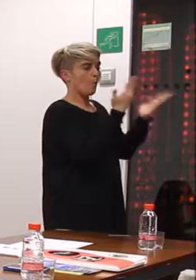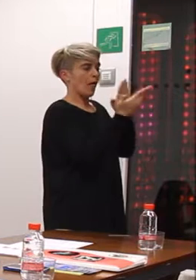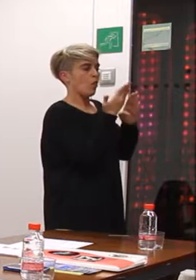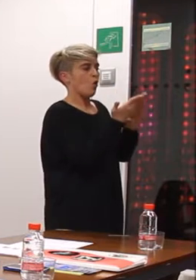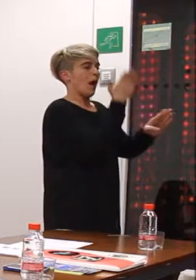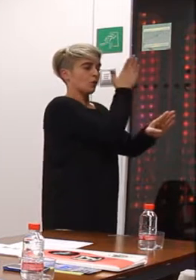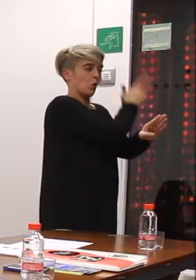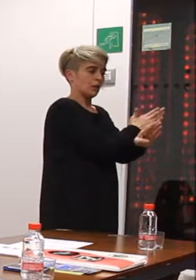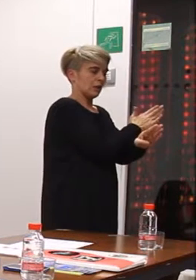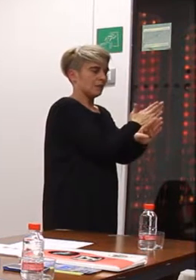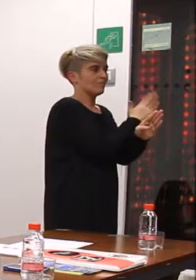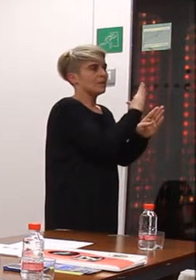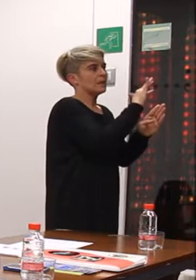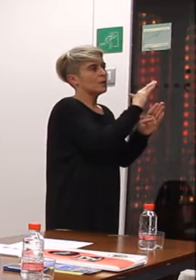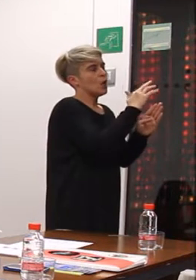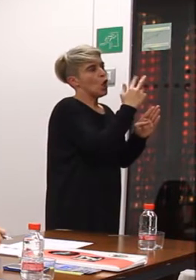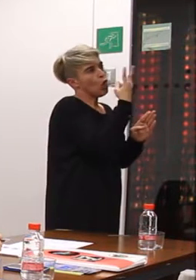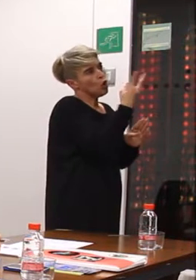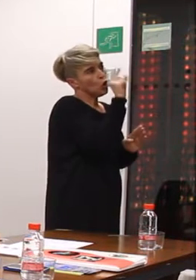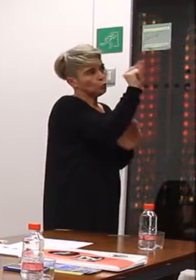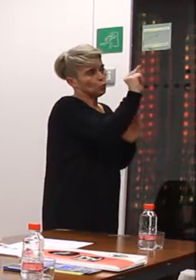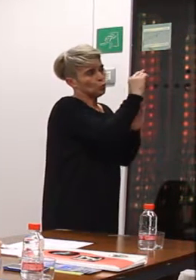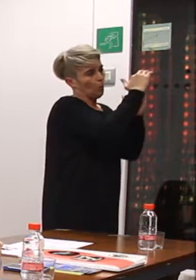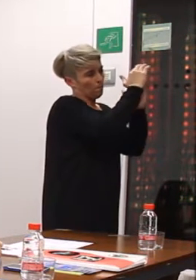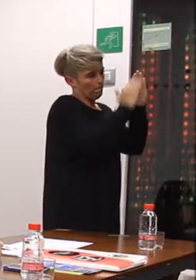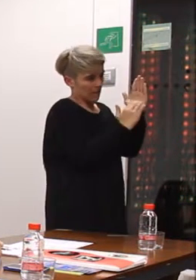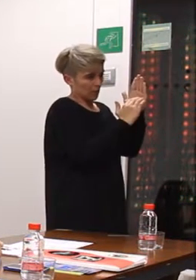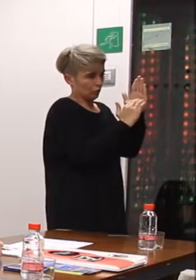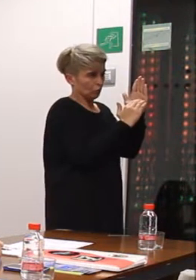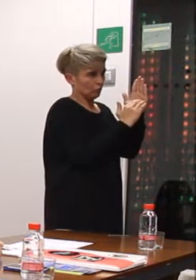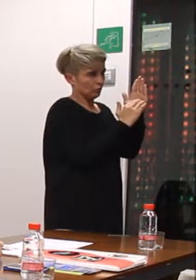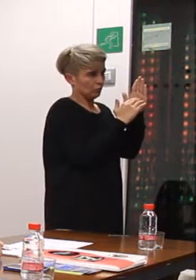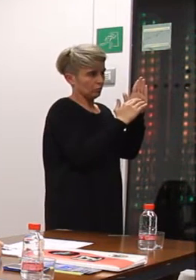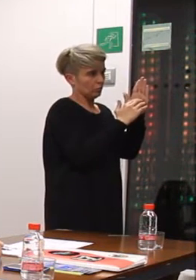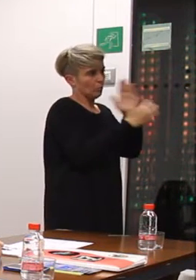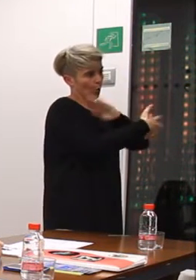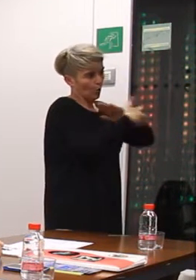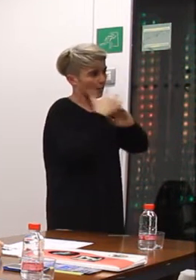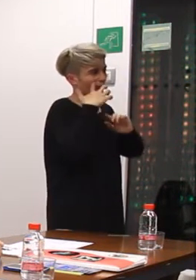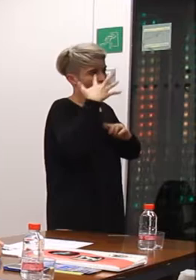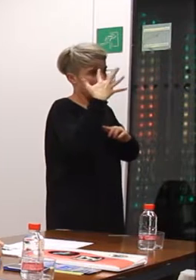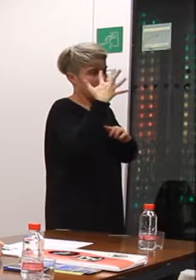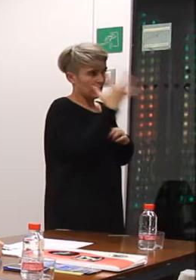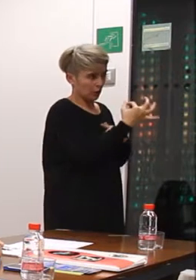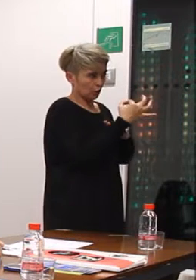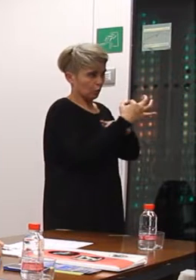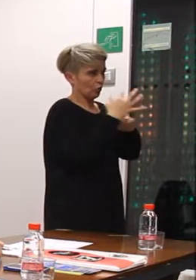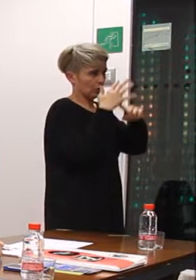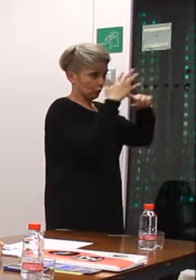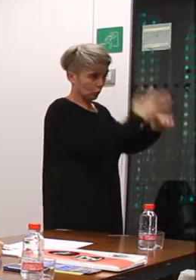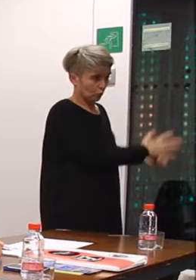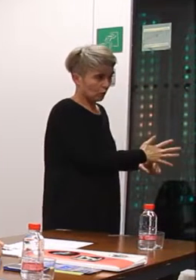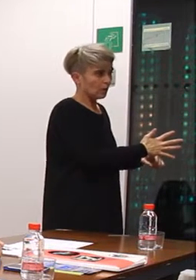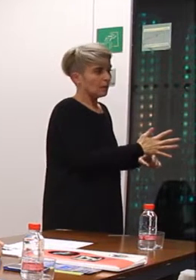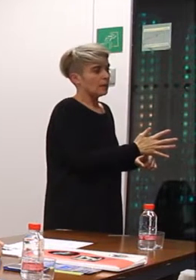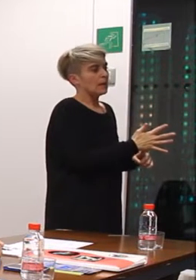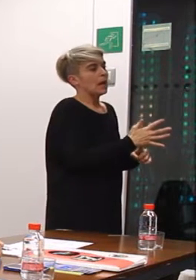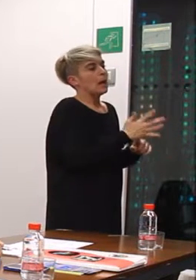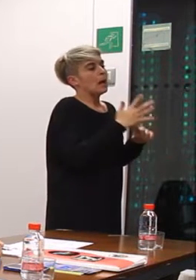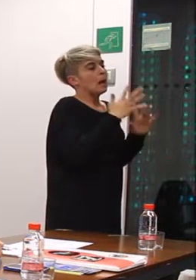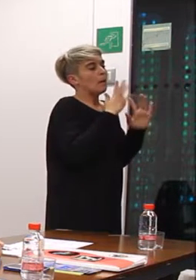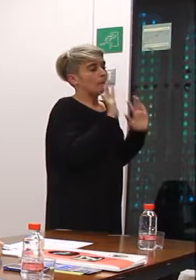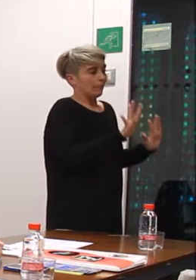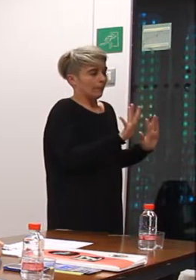ha reducido en casi 2 puntos el riesgo de pobreza y de exclusión. Sin embargo, la pobreza